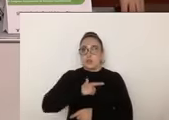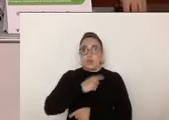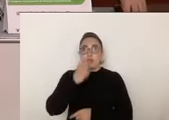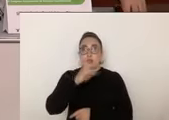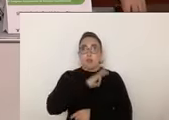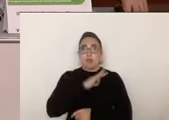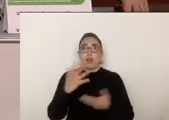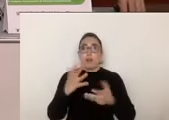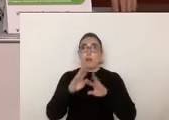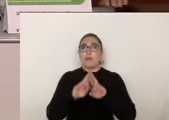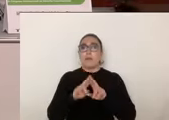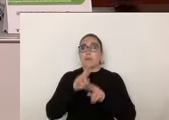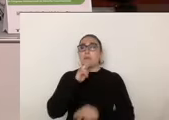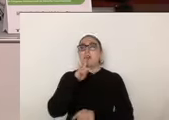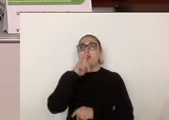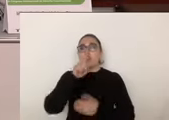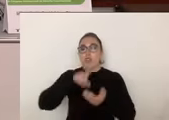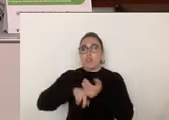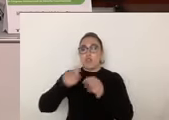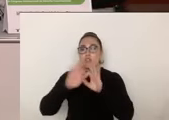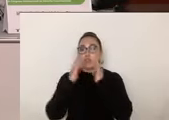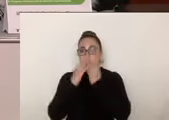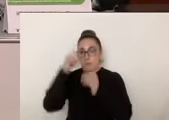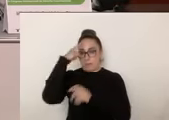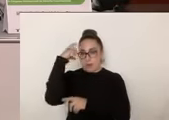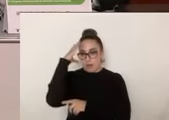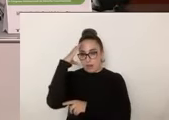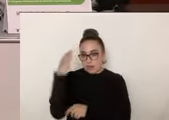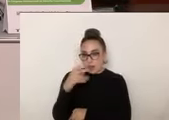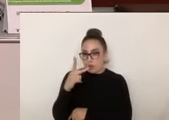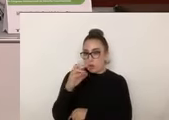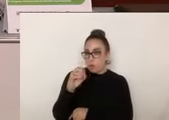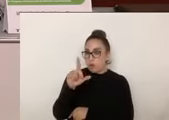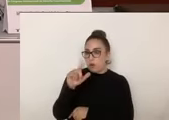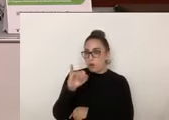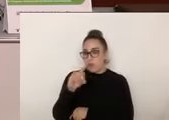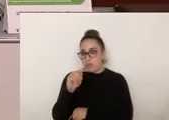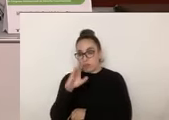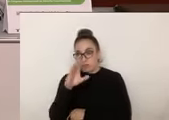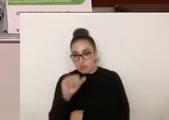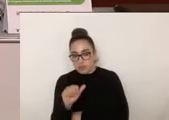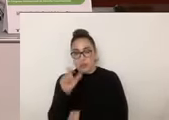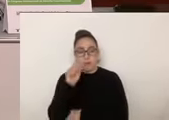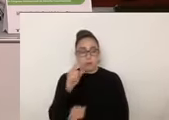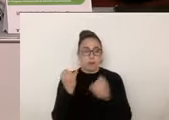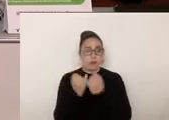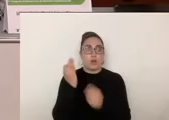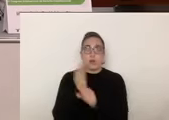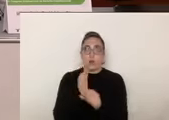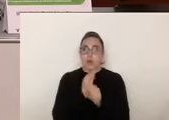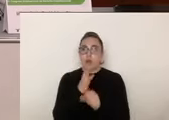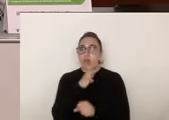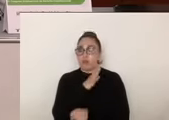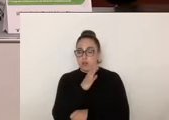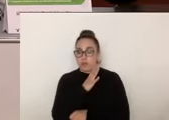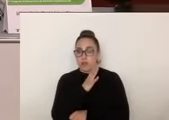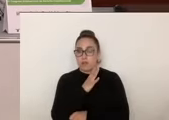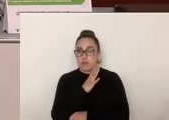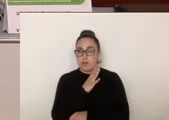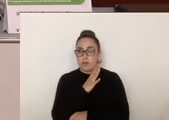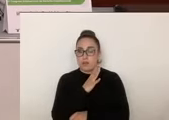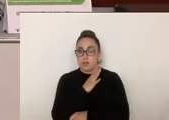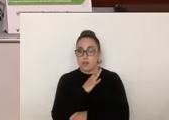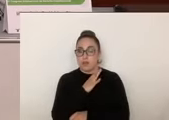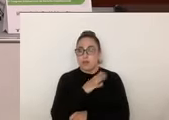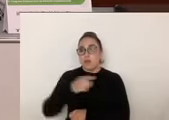dentro del ámbito de la política criminal. Pero manifiestamente el derecho penal, y aquí estamos igual los de raigambre o influencia germánica